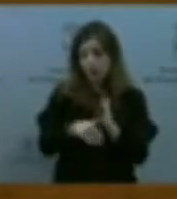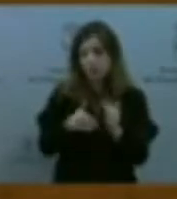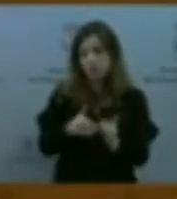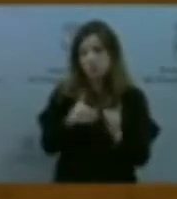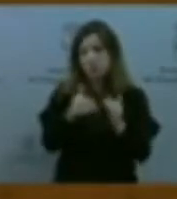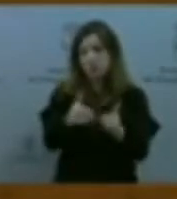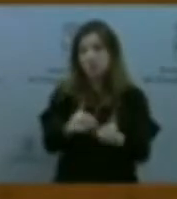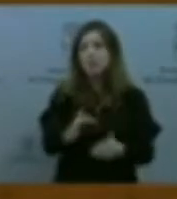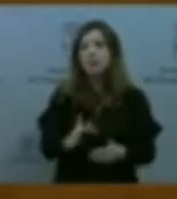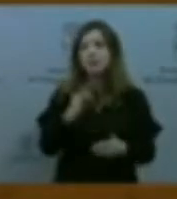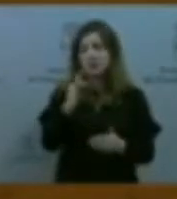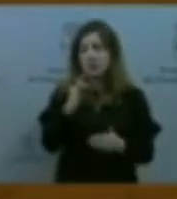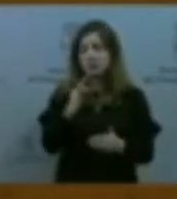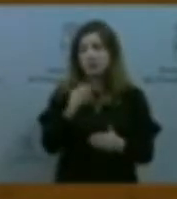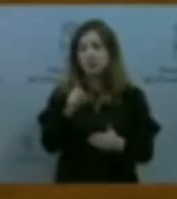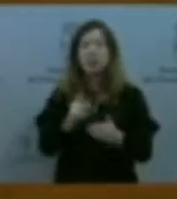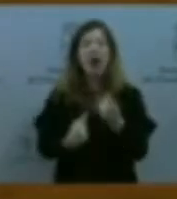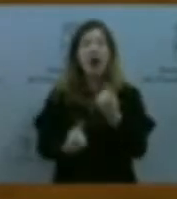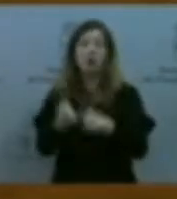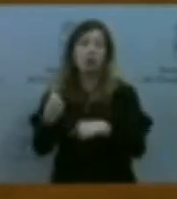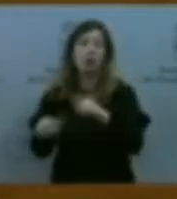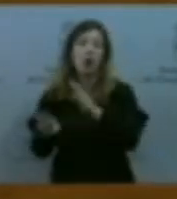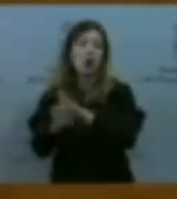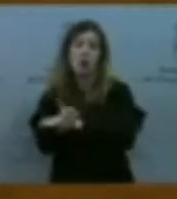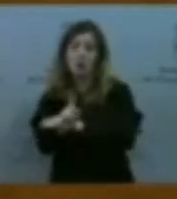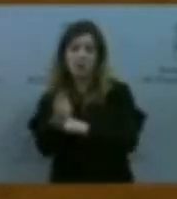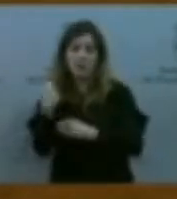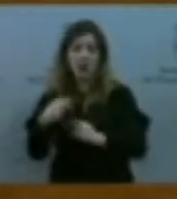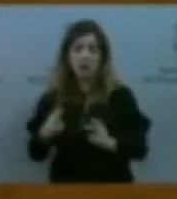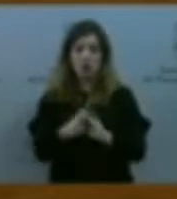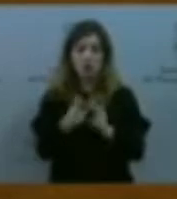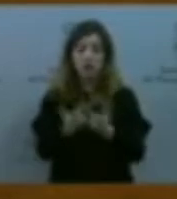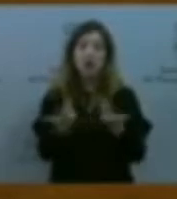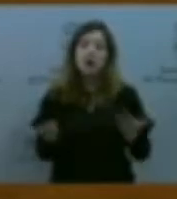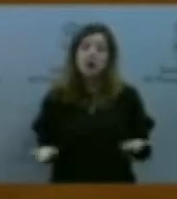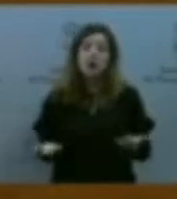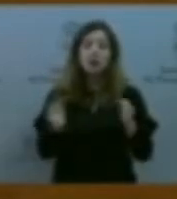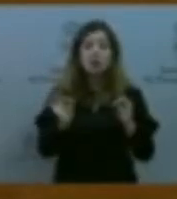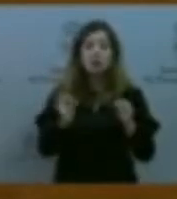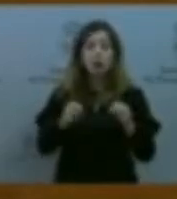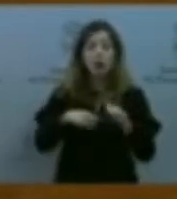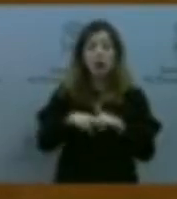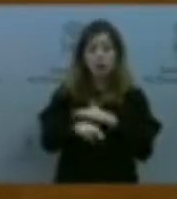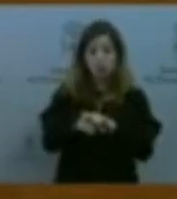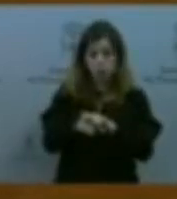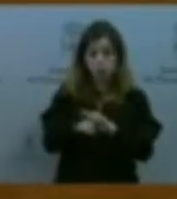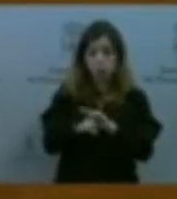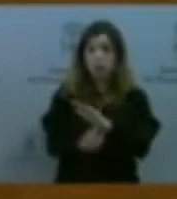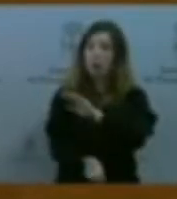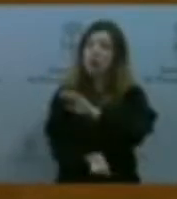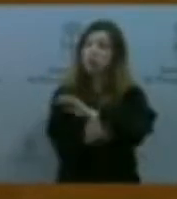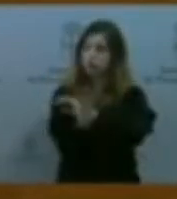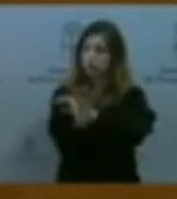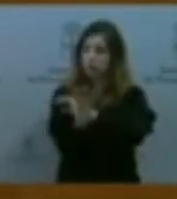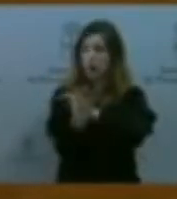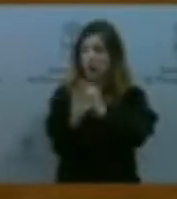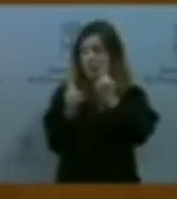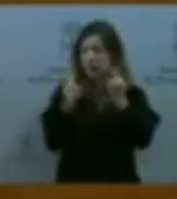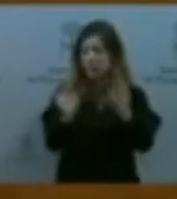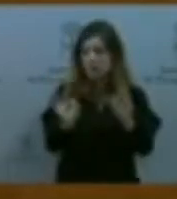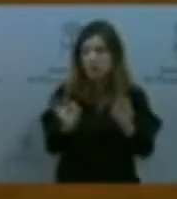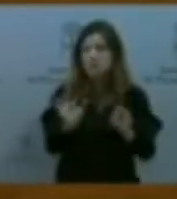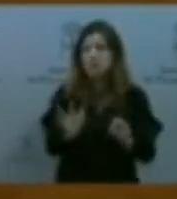Claro, cuando se crea un instrumento de esta magnitud y ni siquiera se concibe por el Gobierno de turno